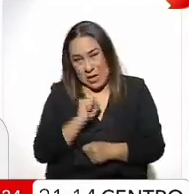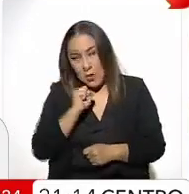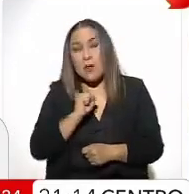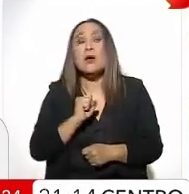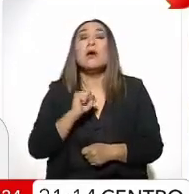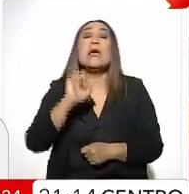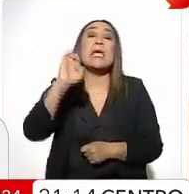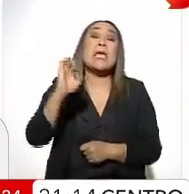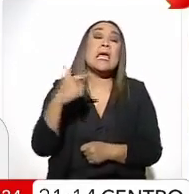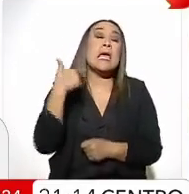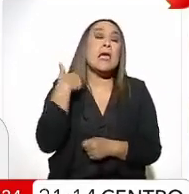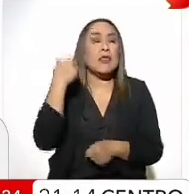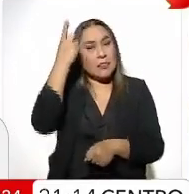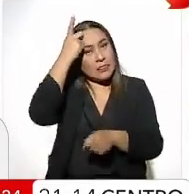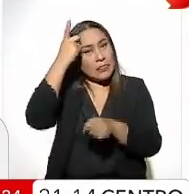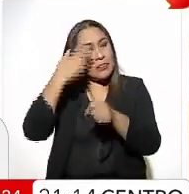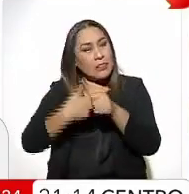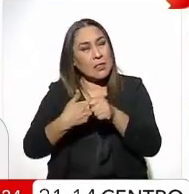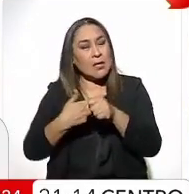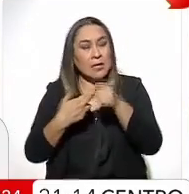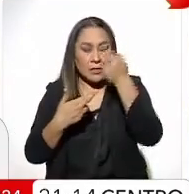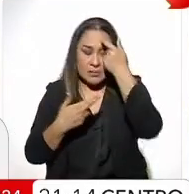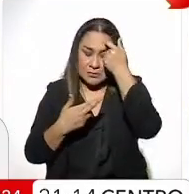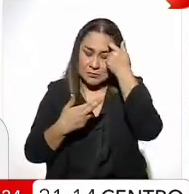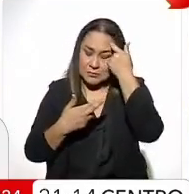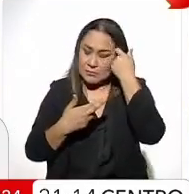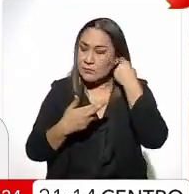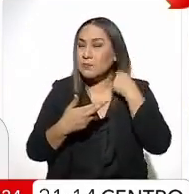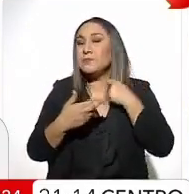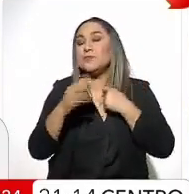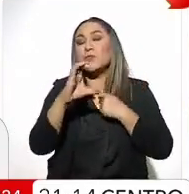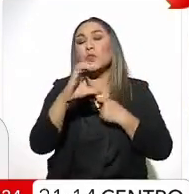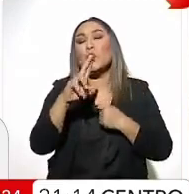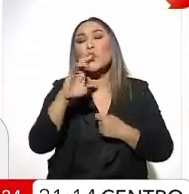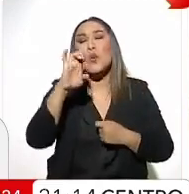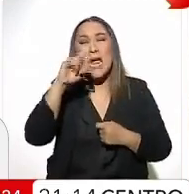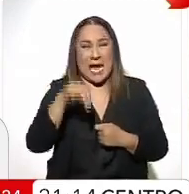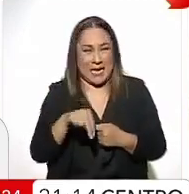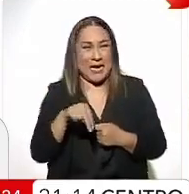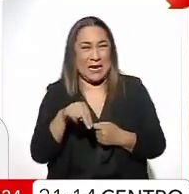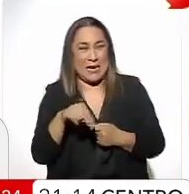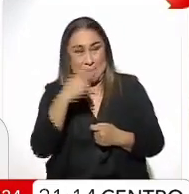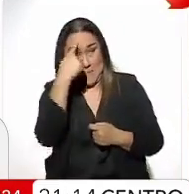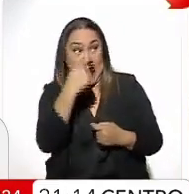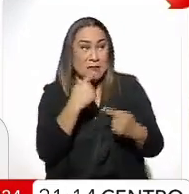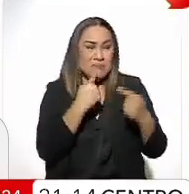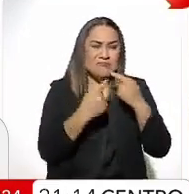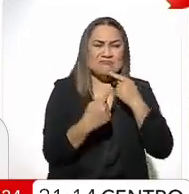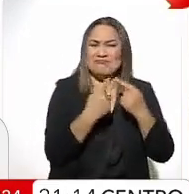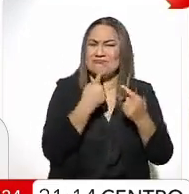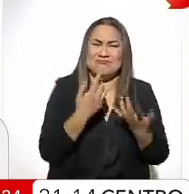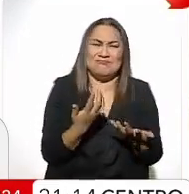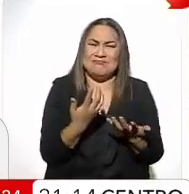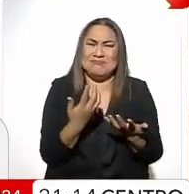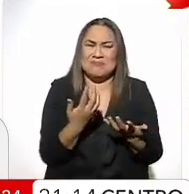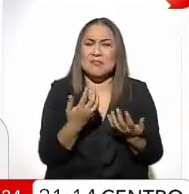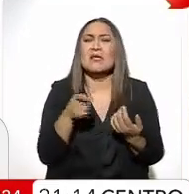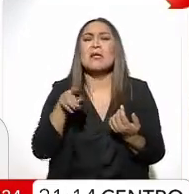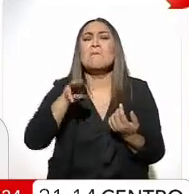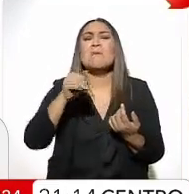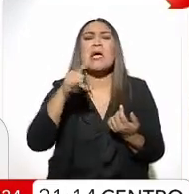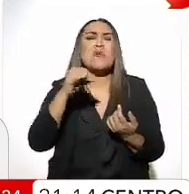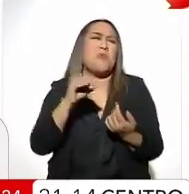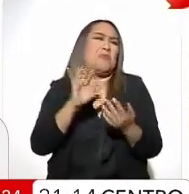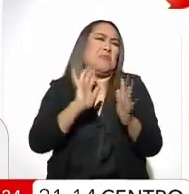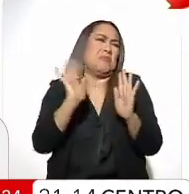ex rector Héctor Quinn. ¿Y qué le importa a Mayo